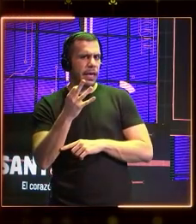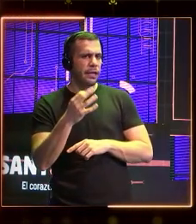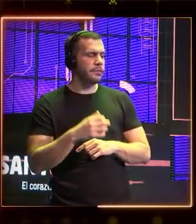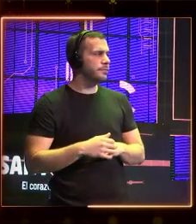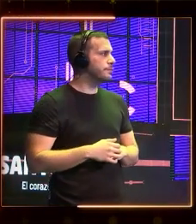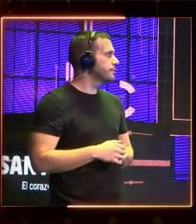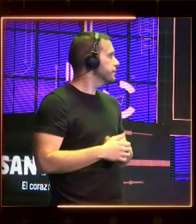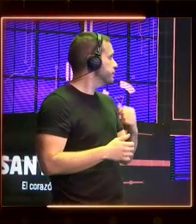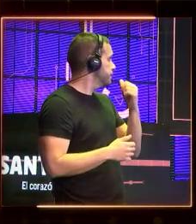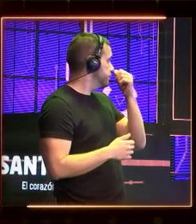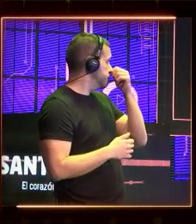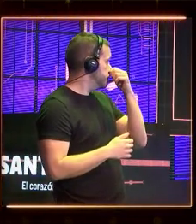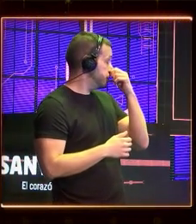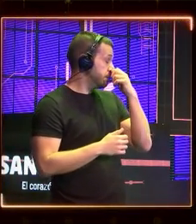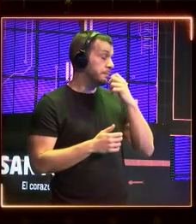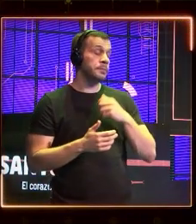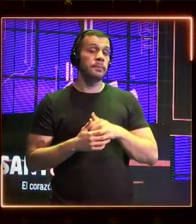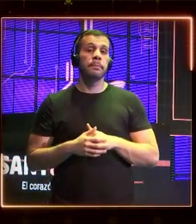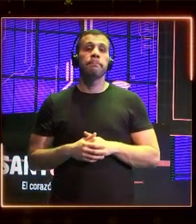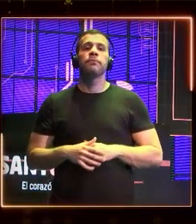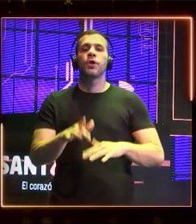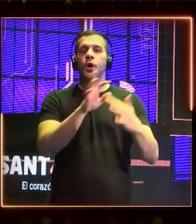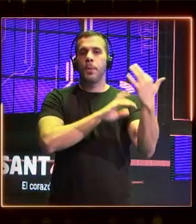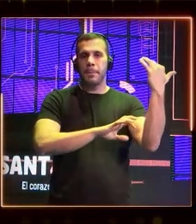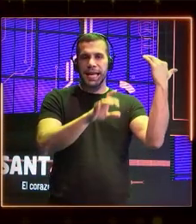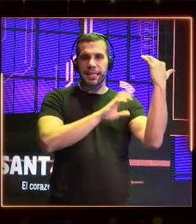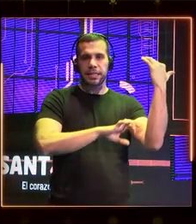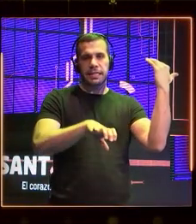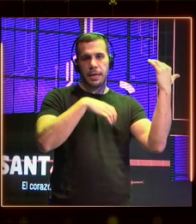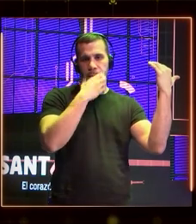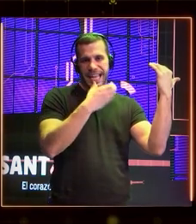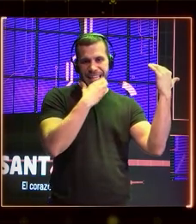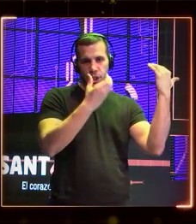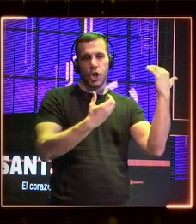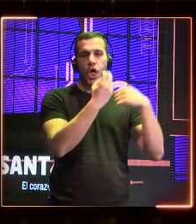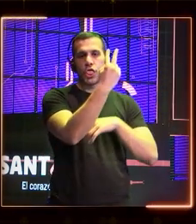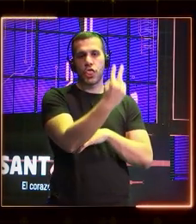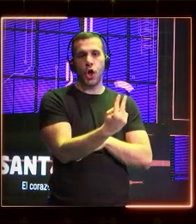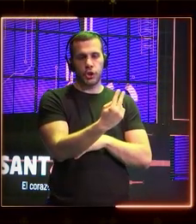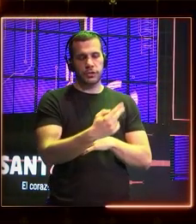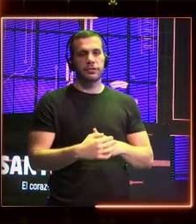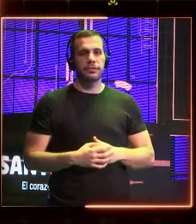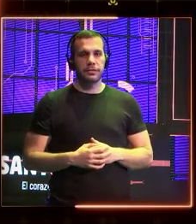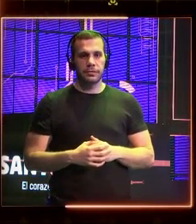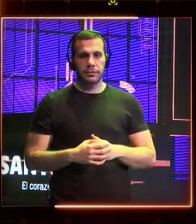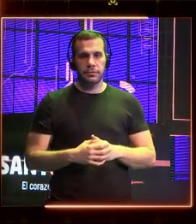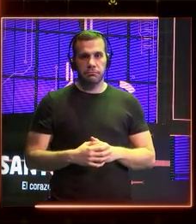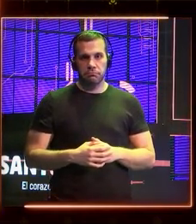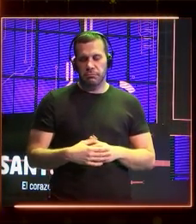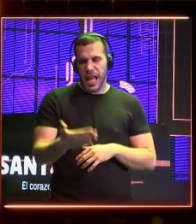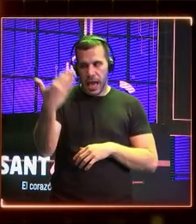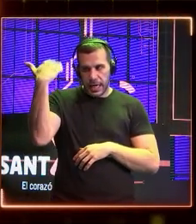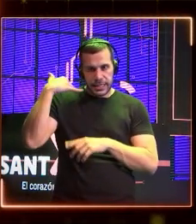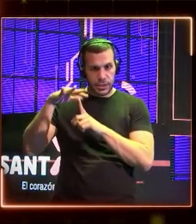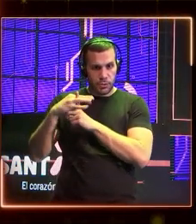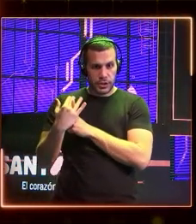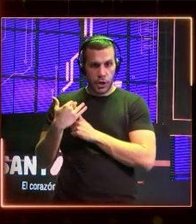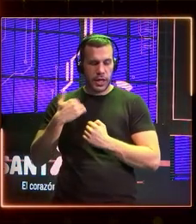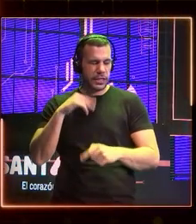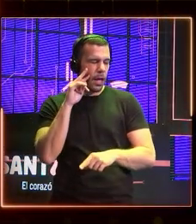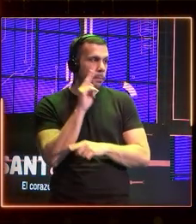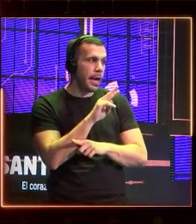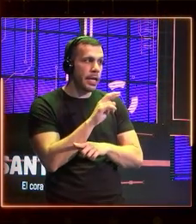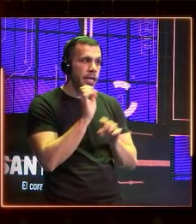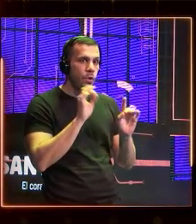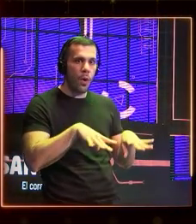esto es un makinos 2 En aquel momento era como haber visto una pantalla